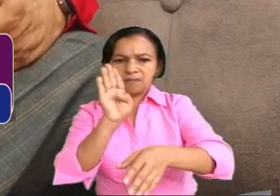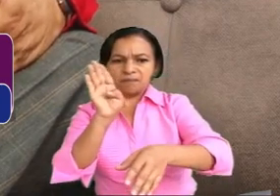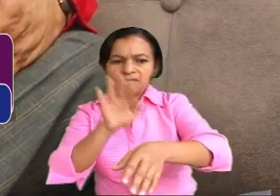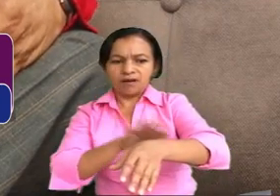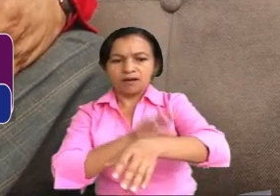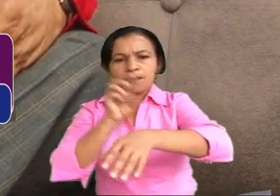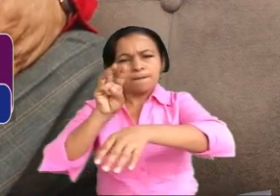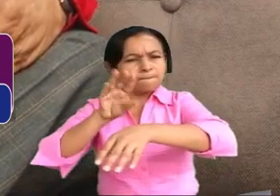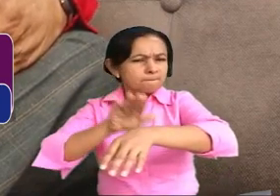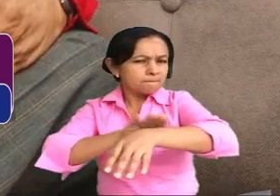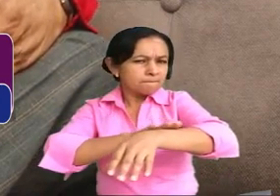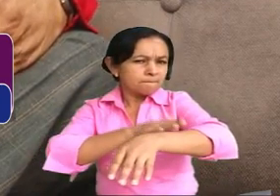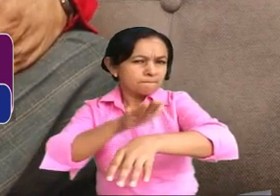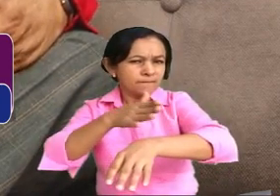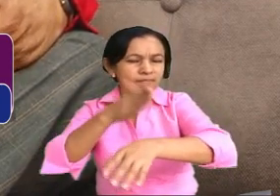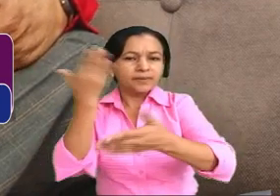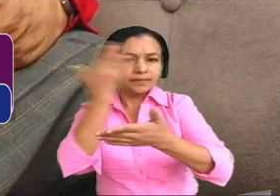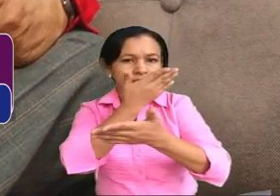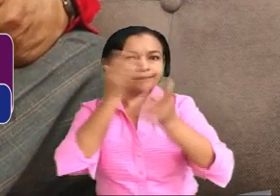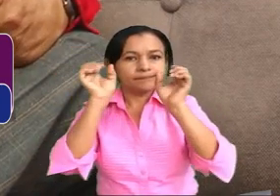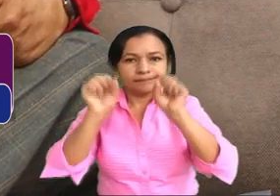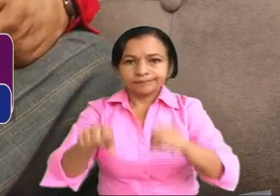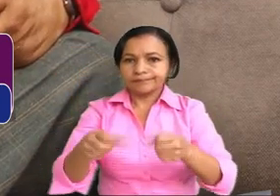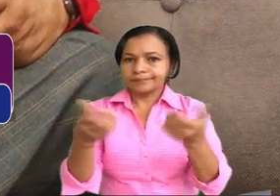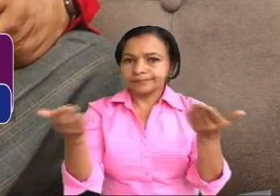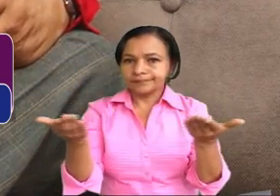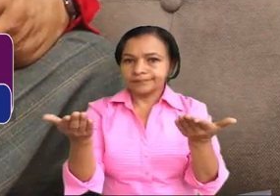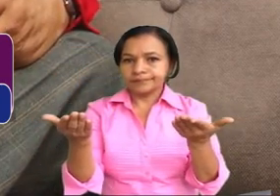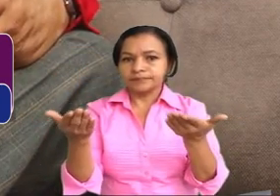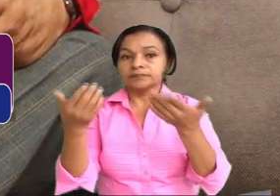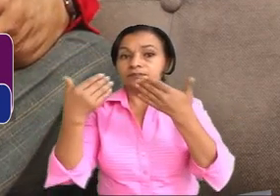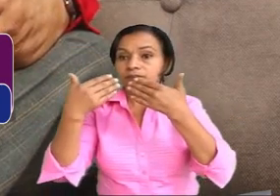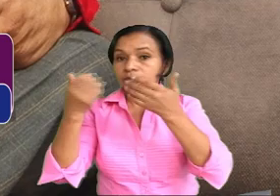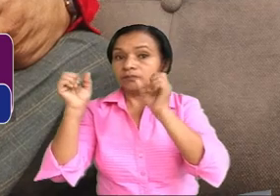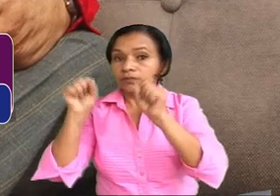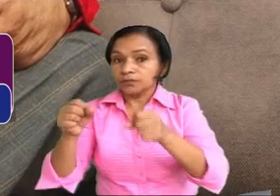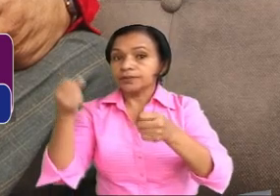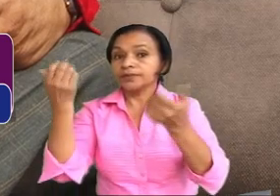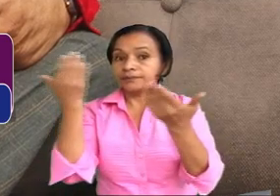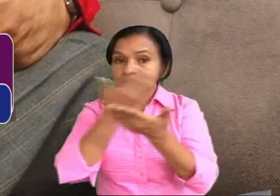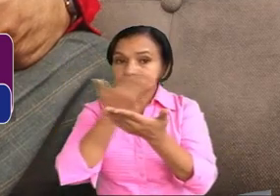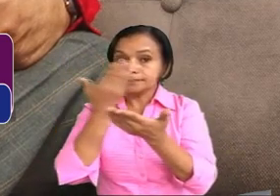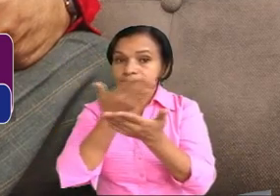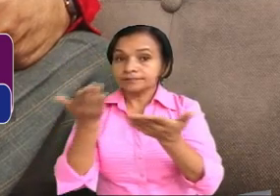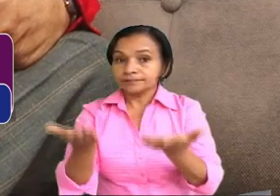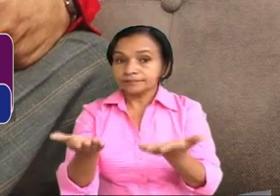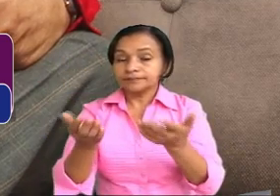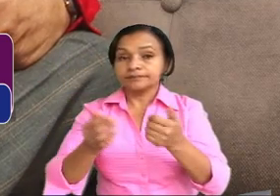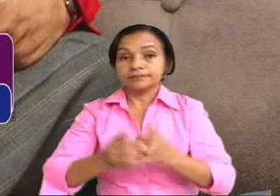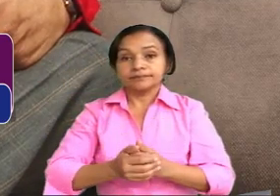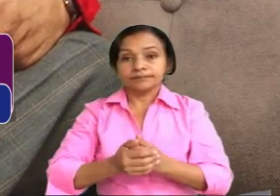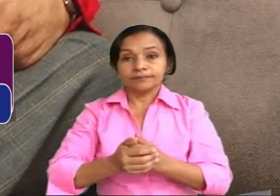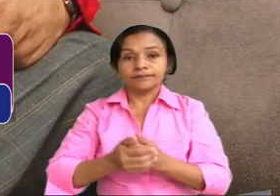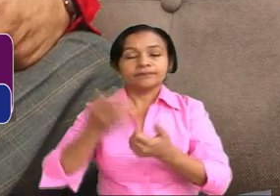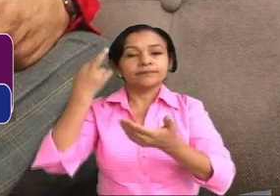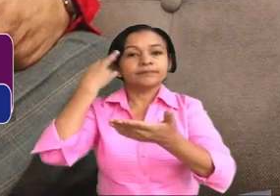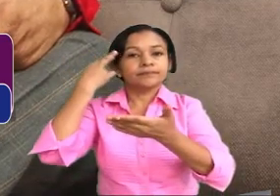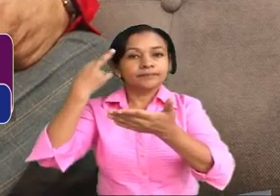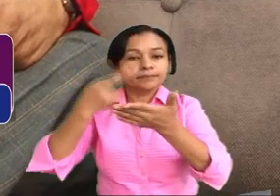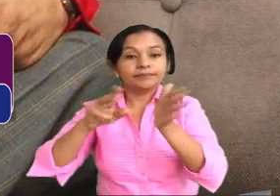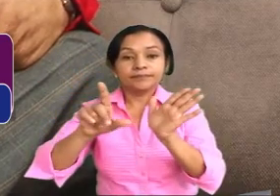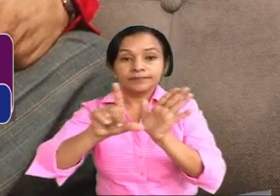el mestizo o diferentes oportunidades. Exacto. Entonces, recordemos que la